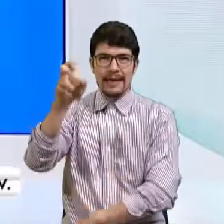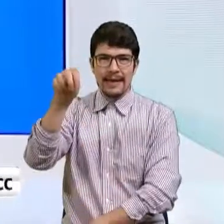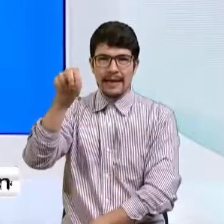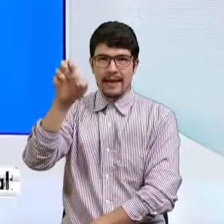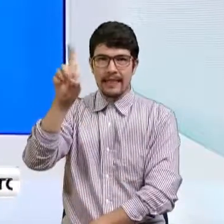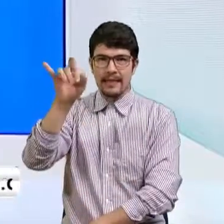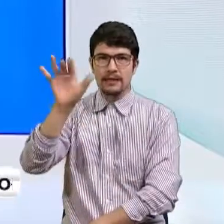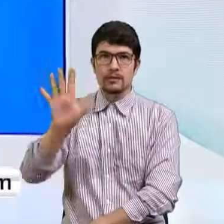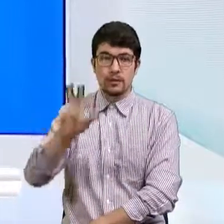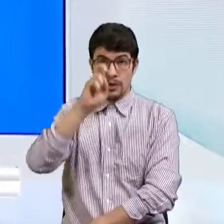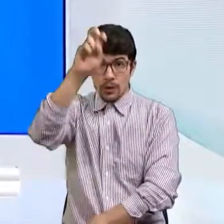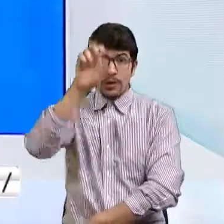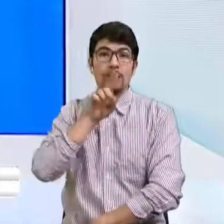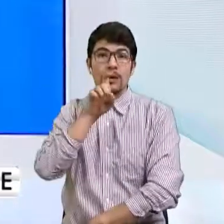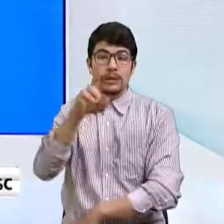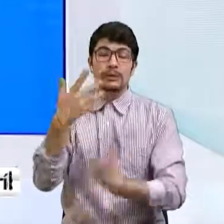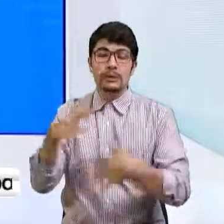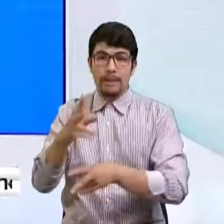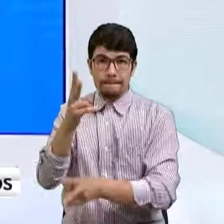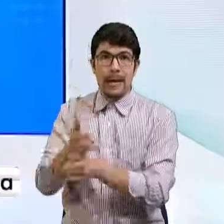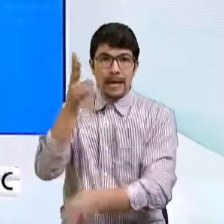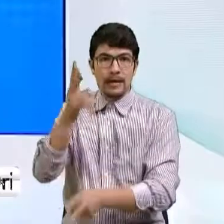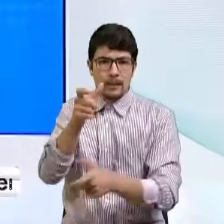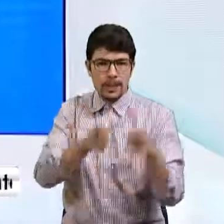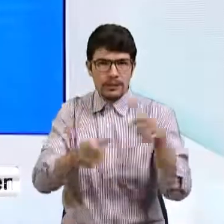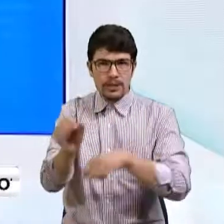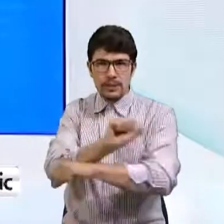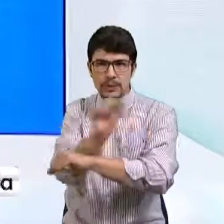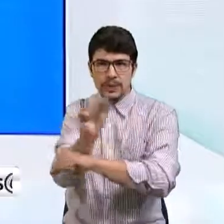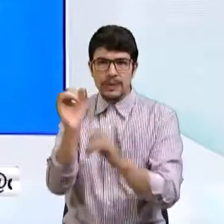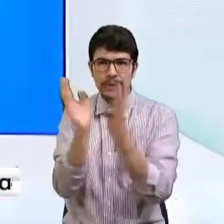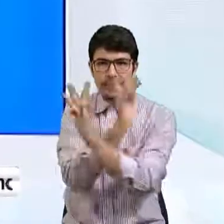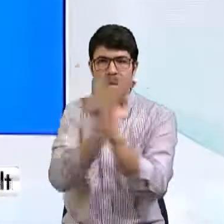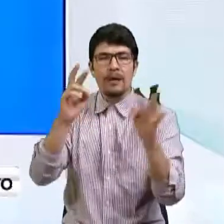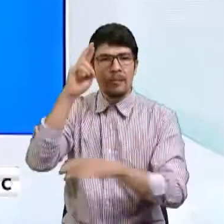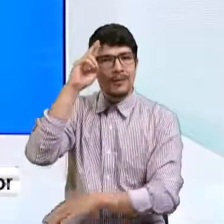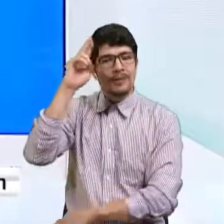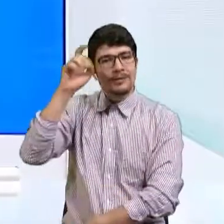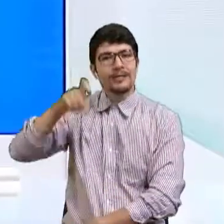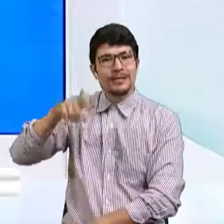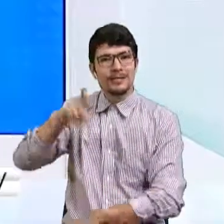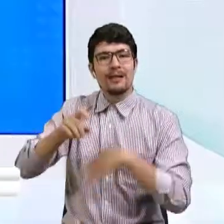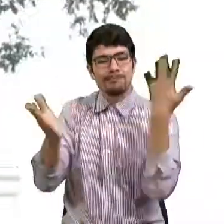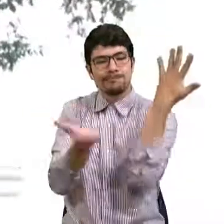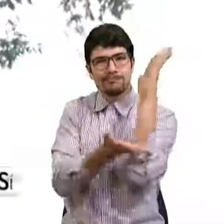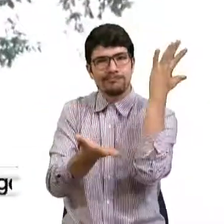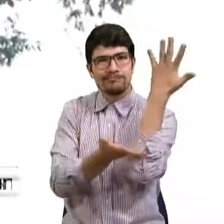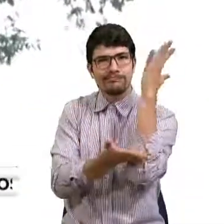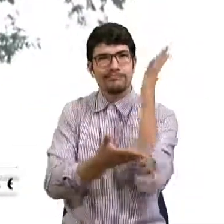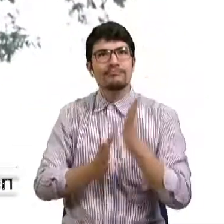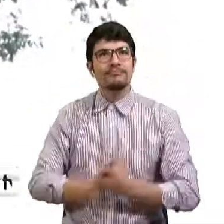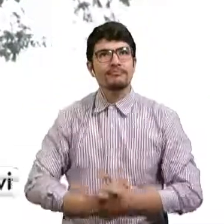representa un peligro para conductores y transeúntes por tal motivo se hizo necesaria su tala